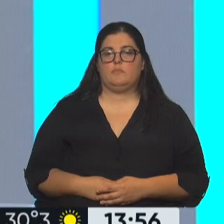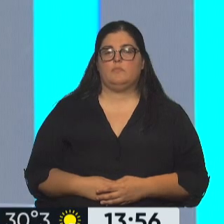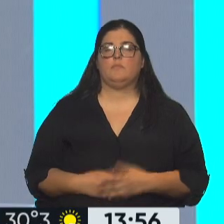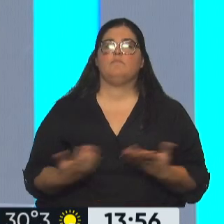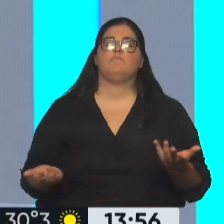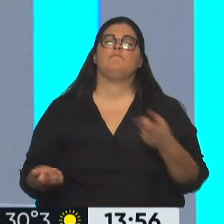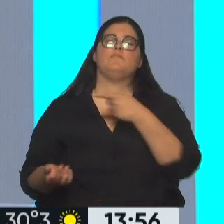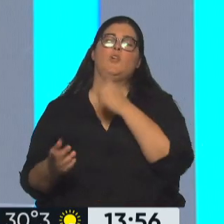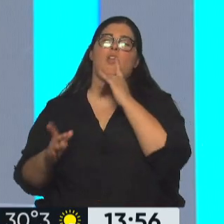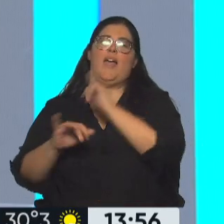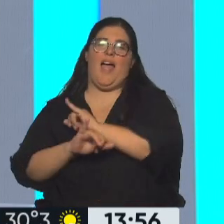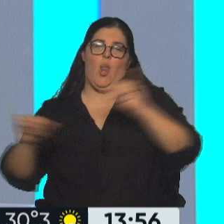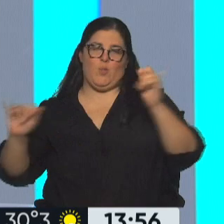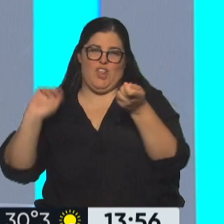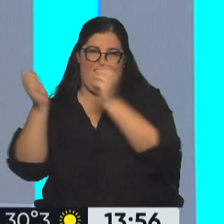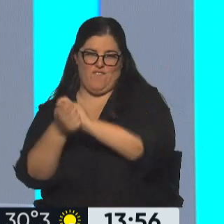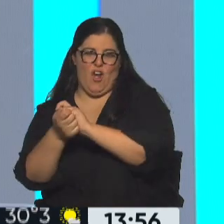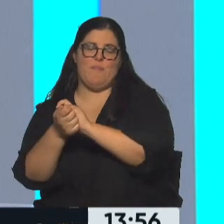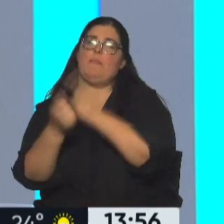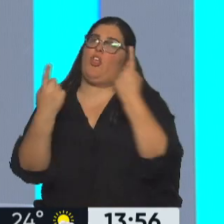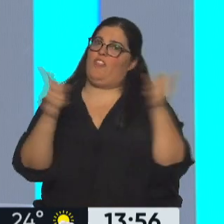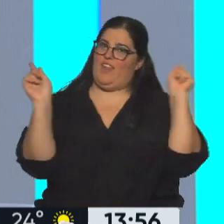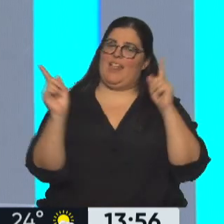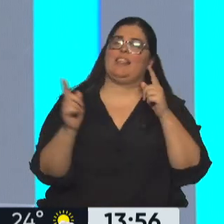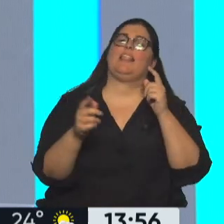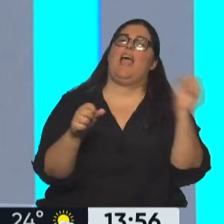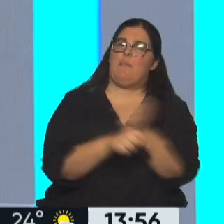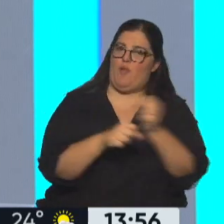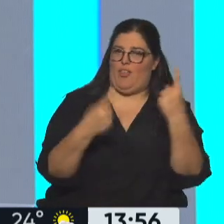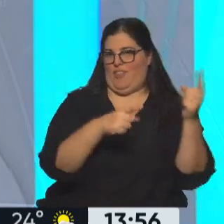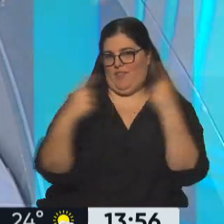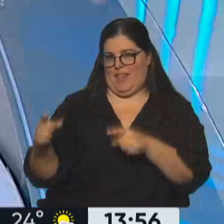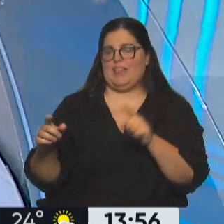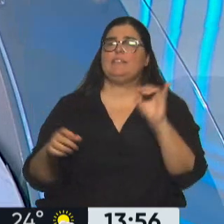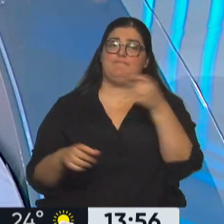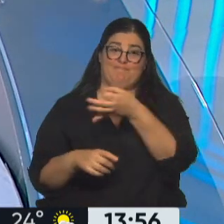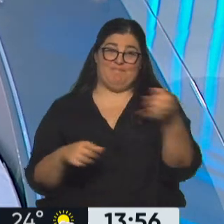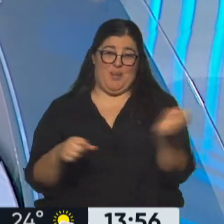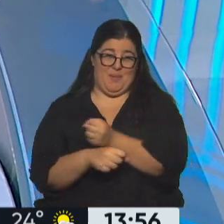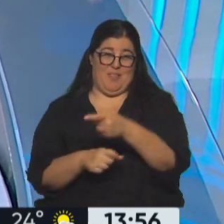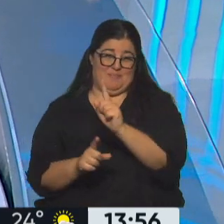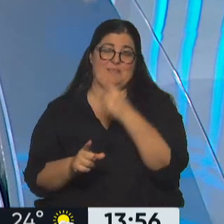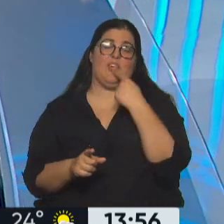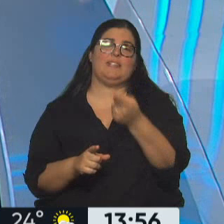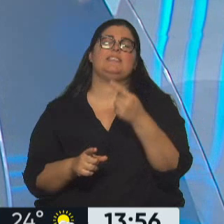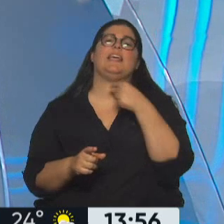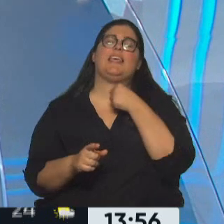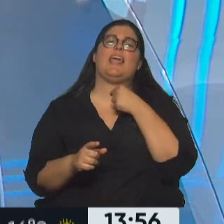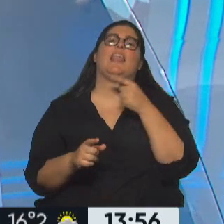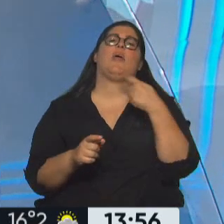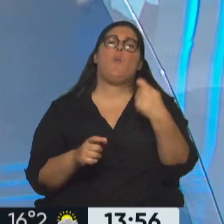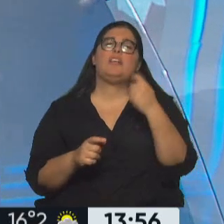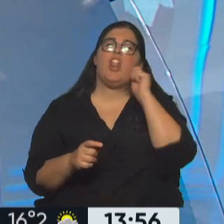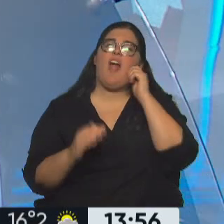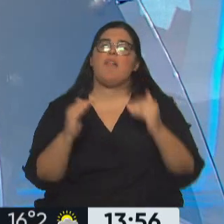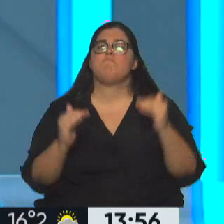Una cosa es el anuncio de esta reforma y otra cosa muy diferente es concretarlo. Leticia, a ver. Sí, bueno, concretarlo justamente, Pablo. Extender la edad jubilatoria Sí. creo que